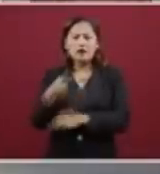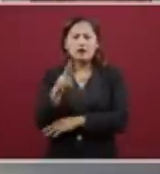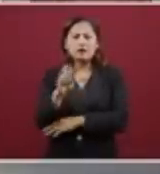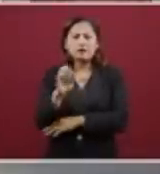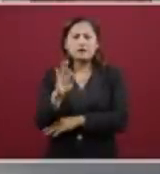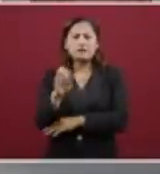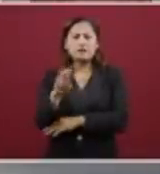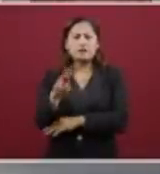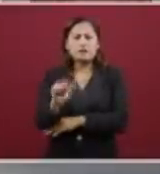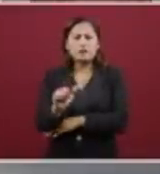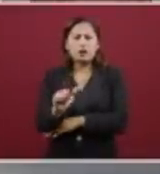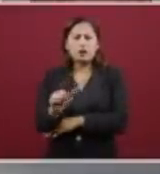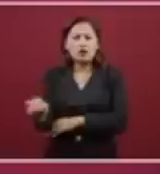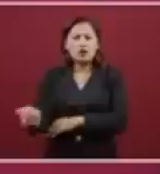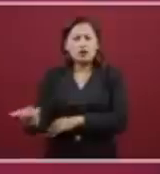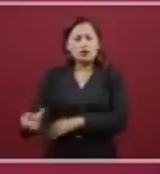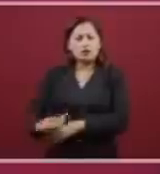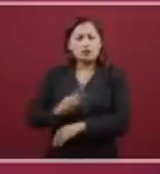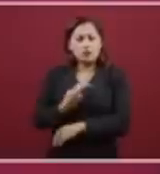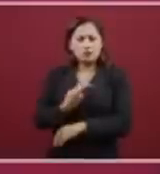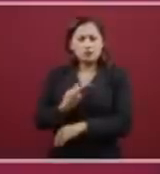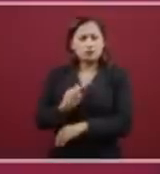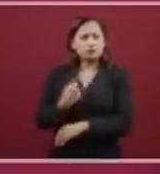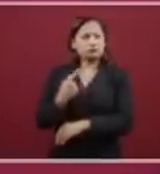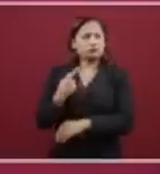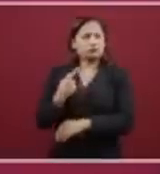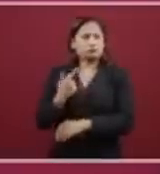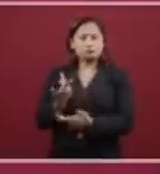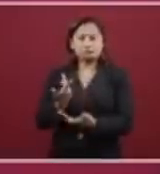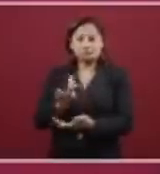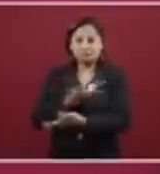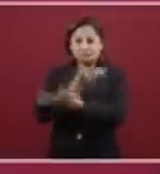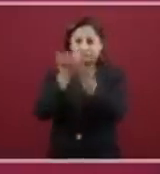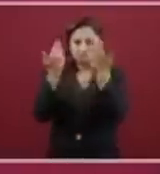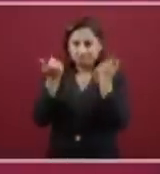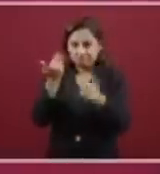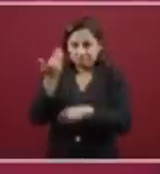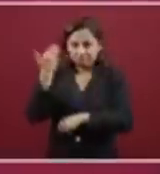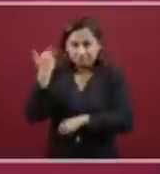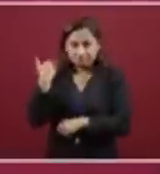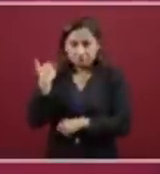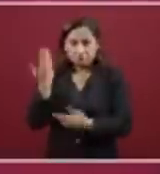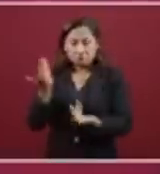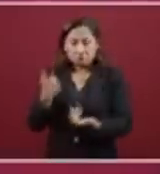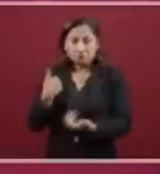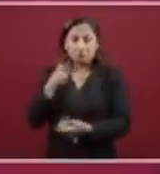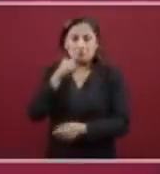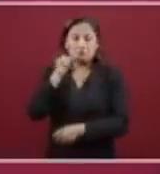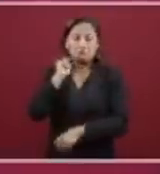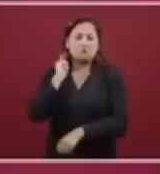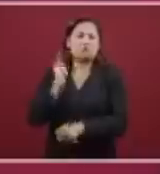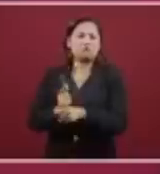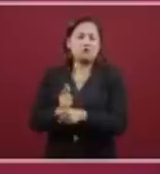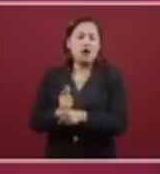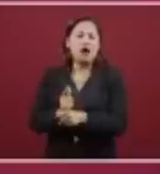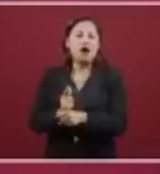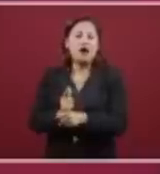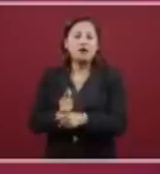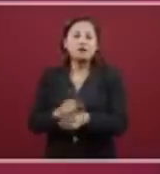participantes porque no esté estoy